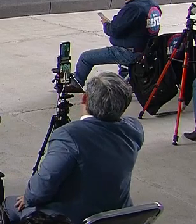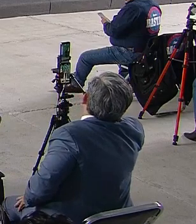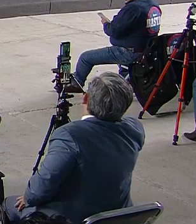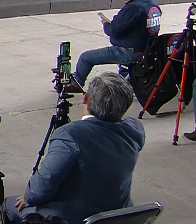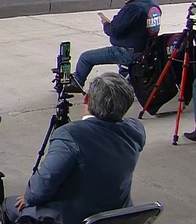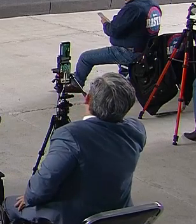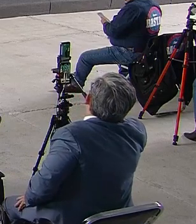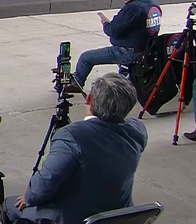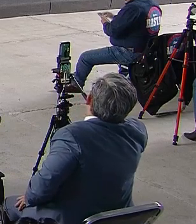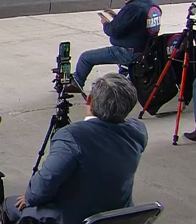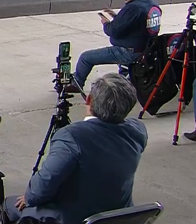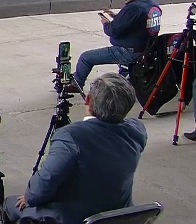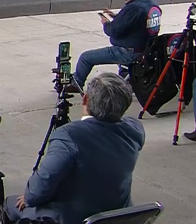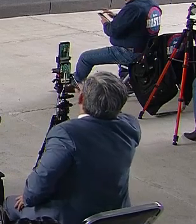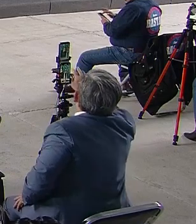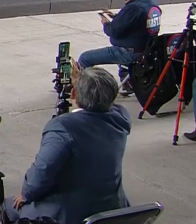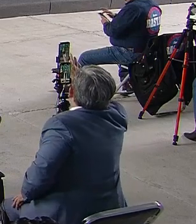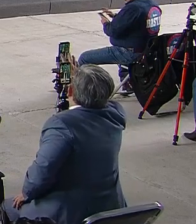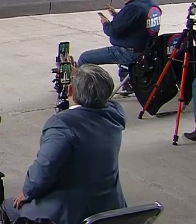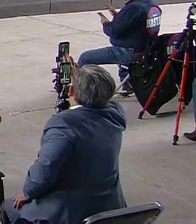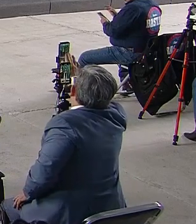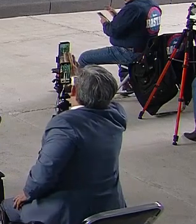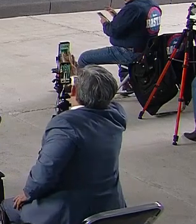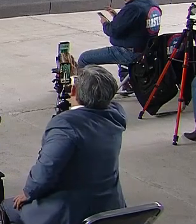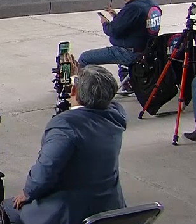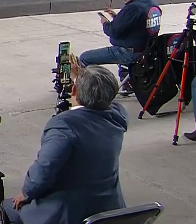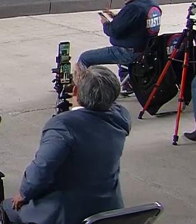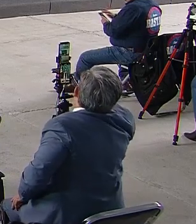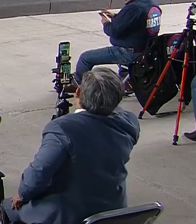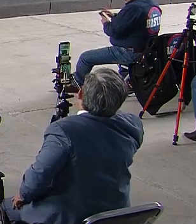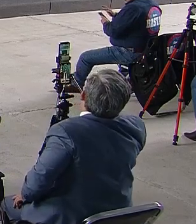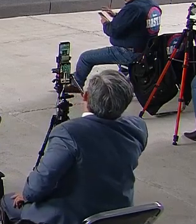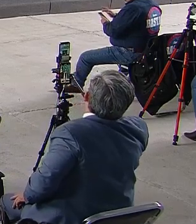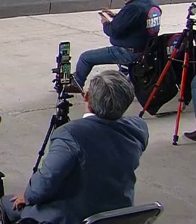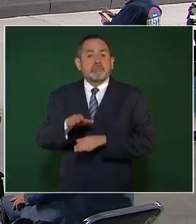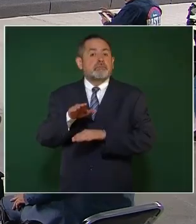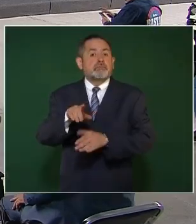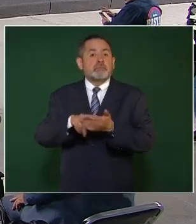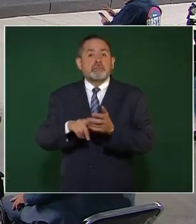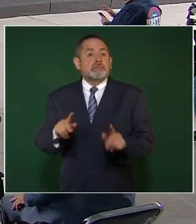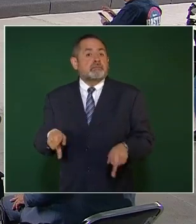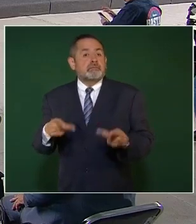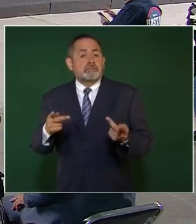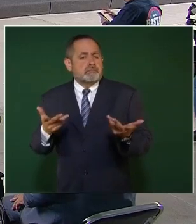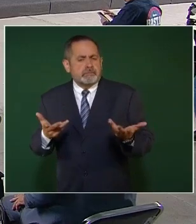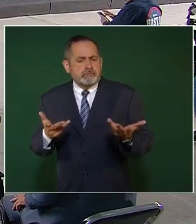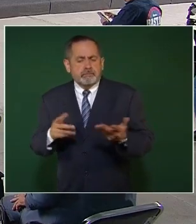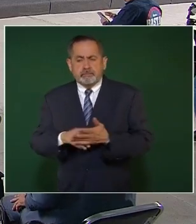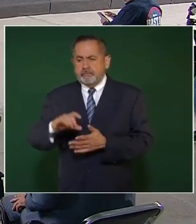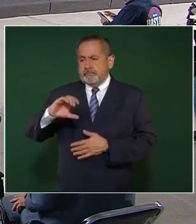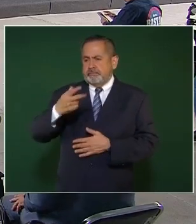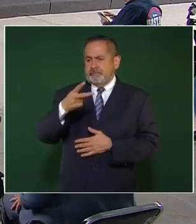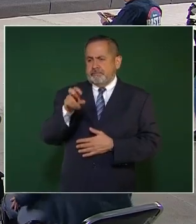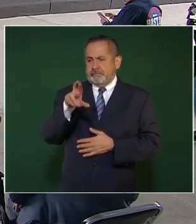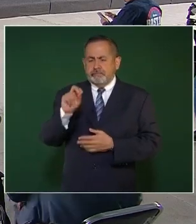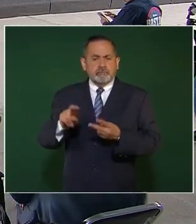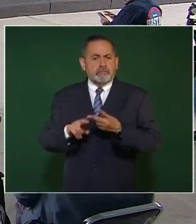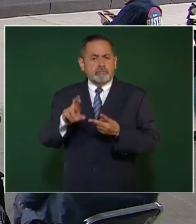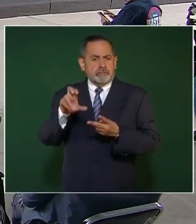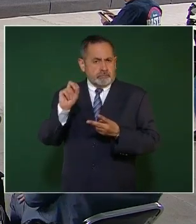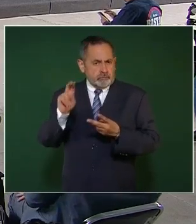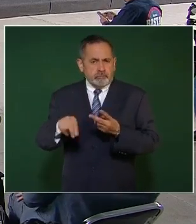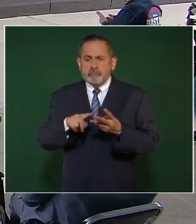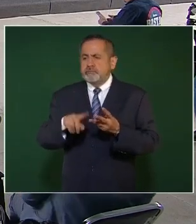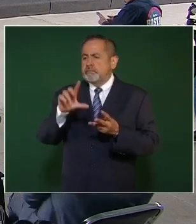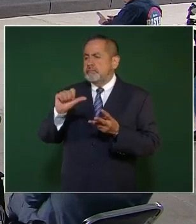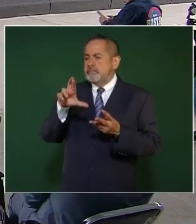5.3% de incentivo fiscal. Pasando ahora a las marcas, en cuanto a sus ventas, Tenemos a Chevron, Redco y Arco como